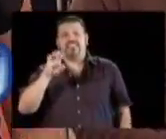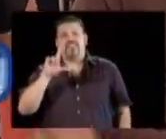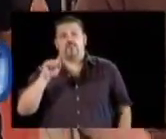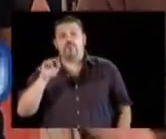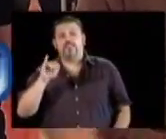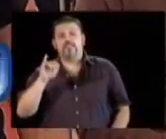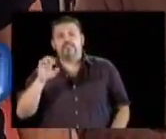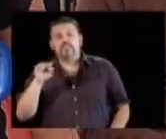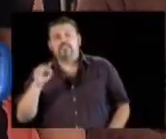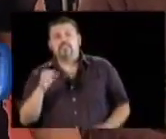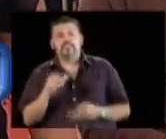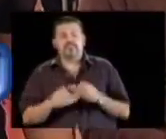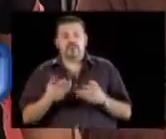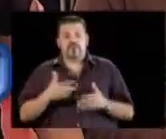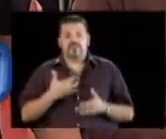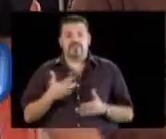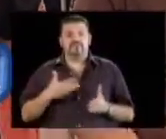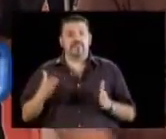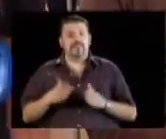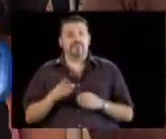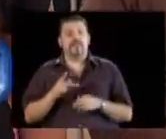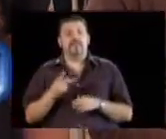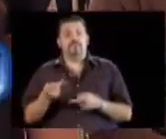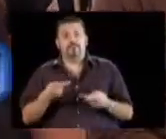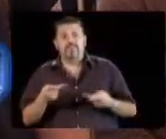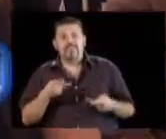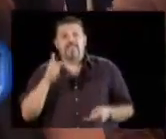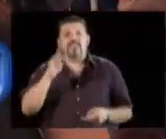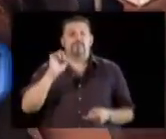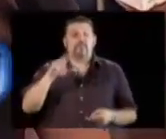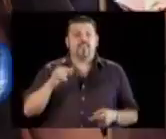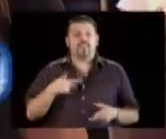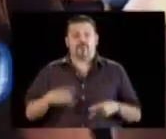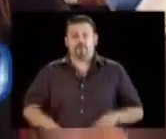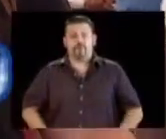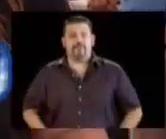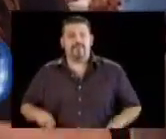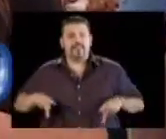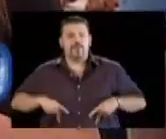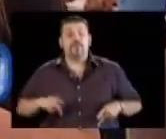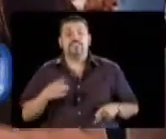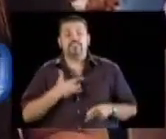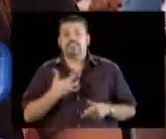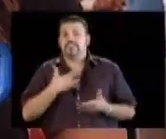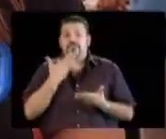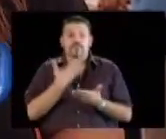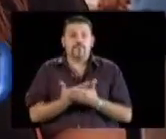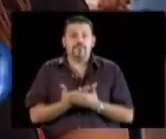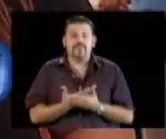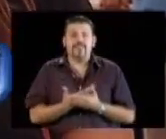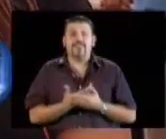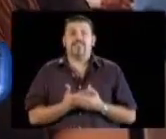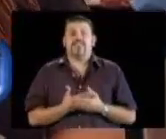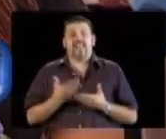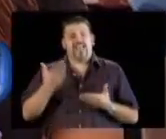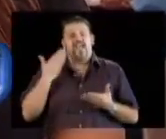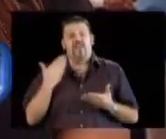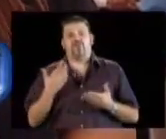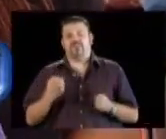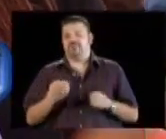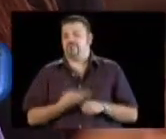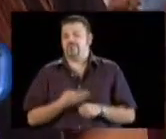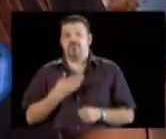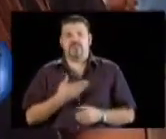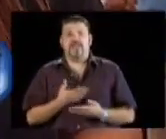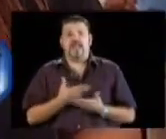han bajado las piernas, ya me quedan flojos los pantalones y estoy muy contenta.